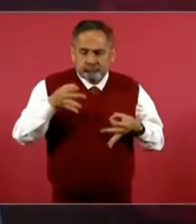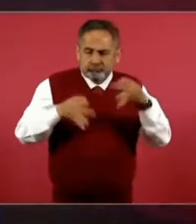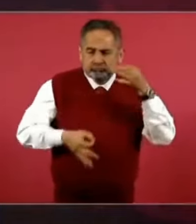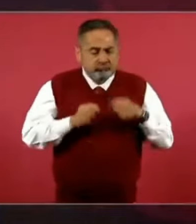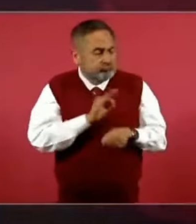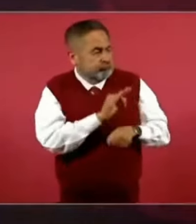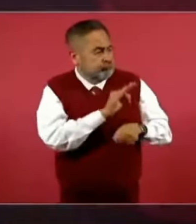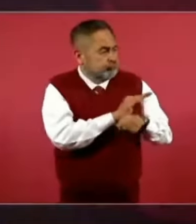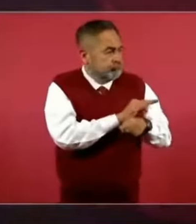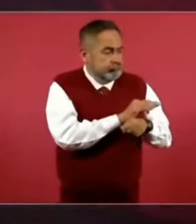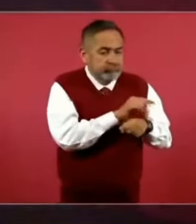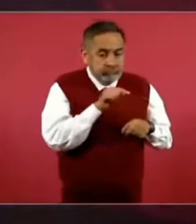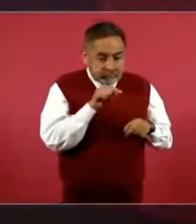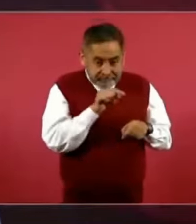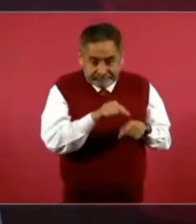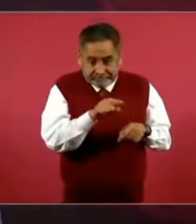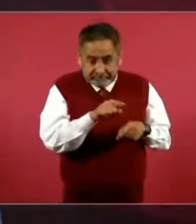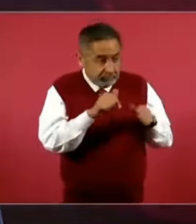No están atentos